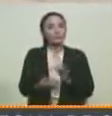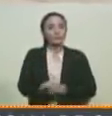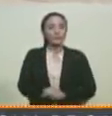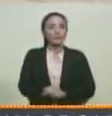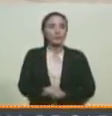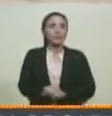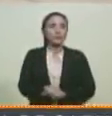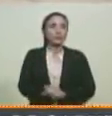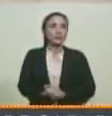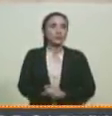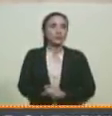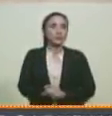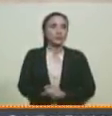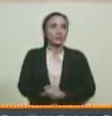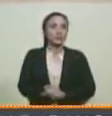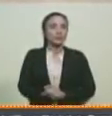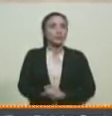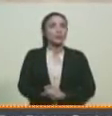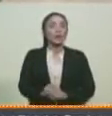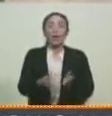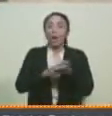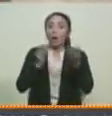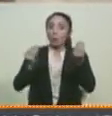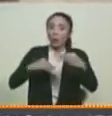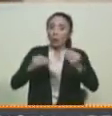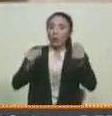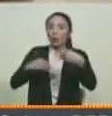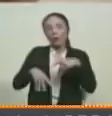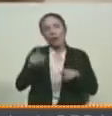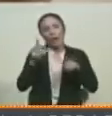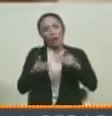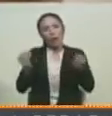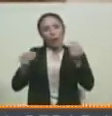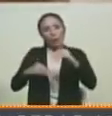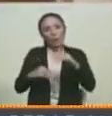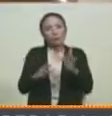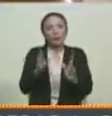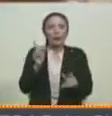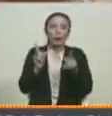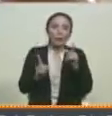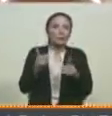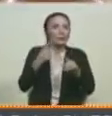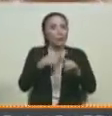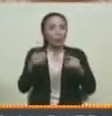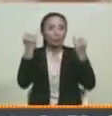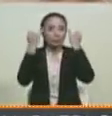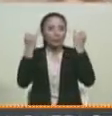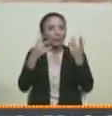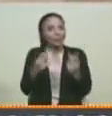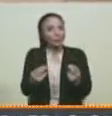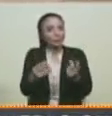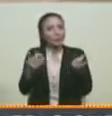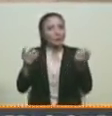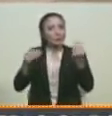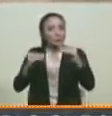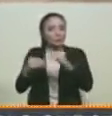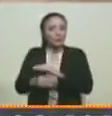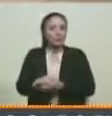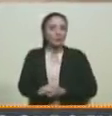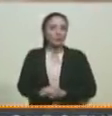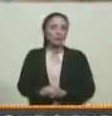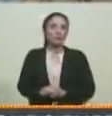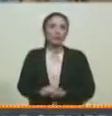En algunas estaremos de acuerdo en consenso, en otras no, en otras tendremos que ir ensayando una cosa por aquí, una cosa por